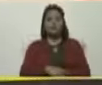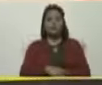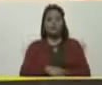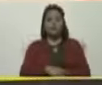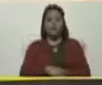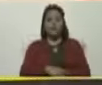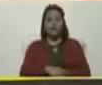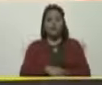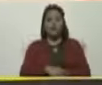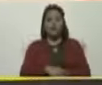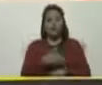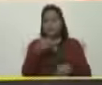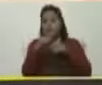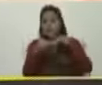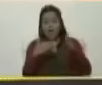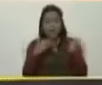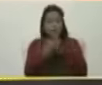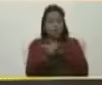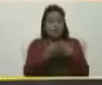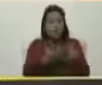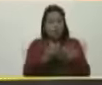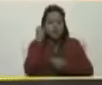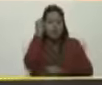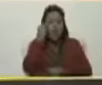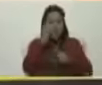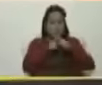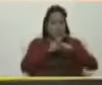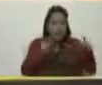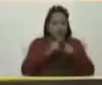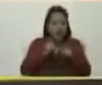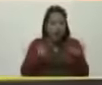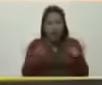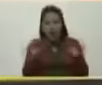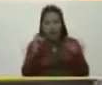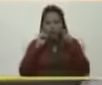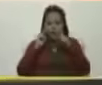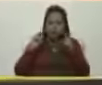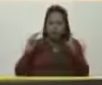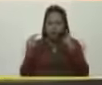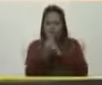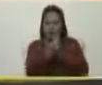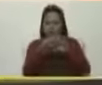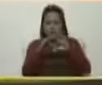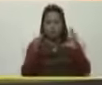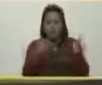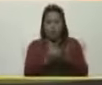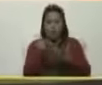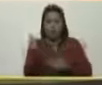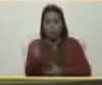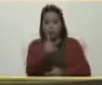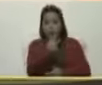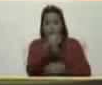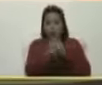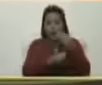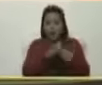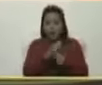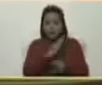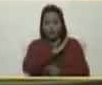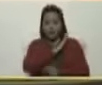las diferencias, más allá de la particular cosmovisión que cada una y cada uno de ustedes